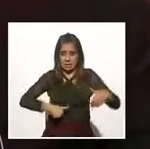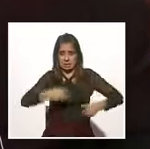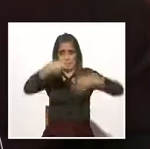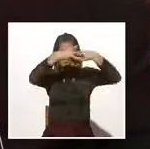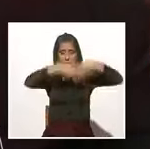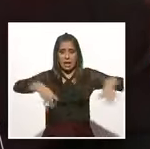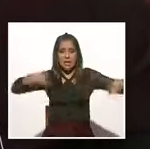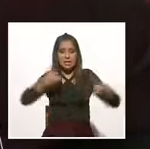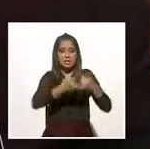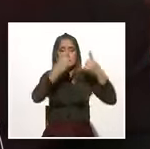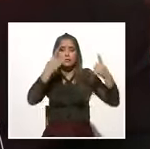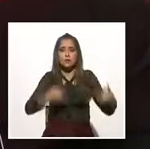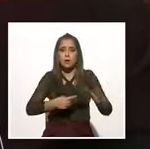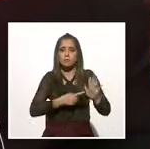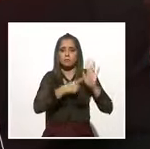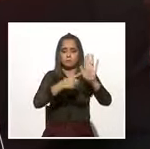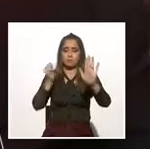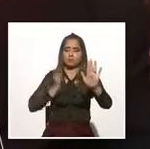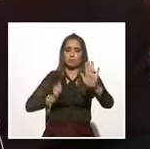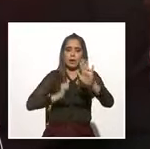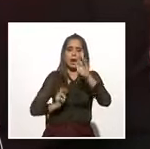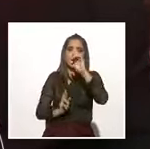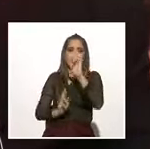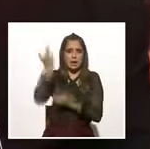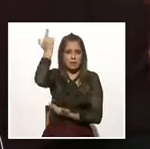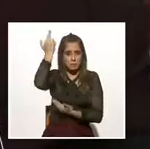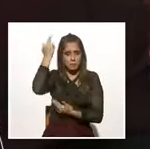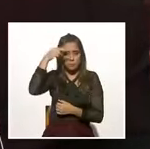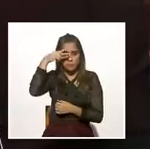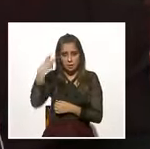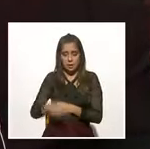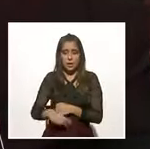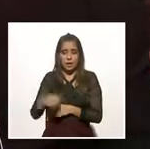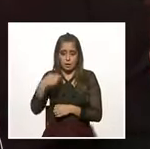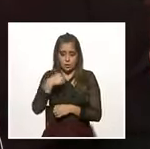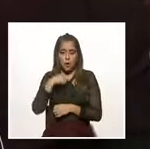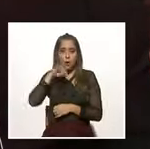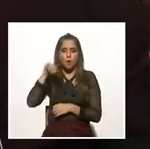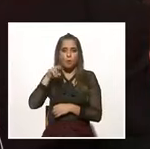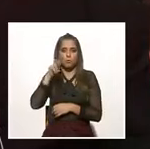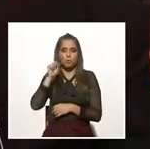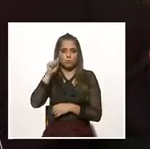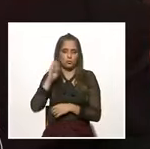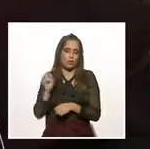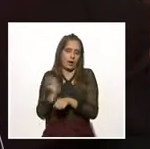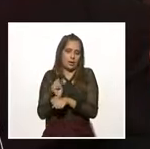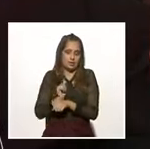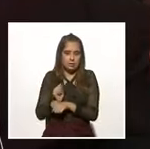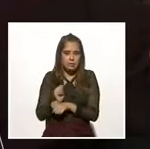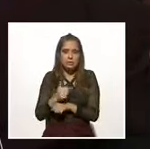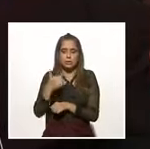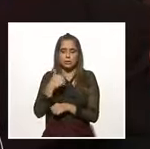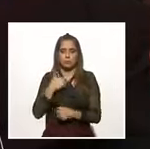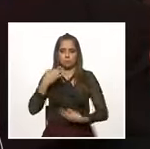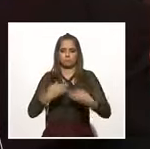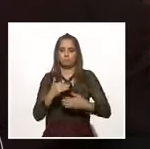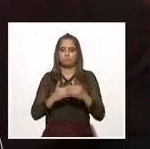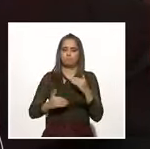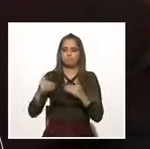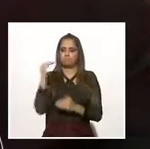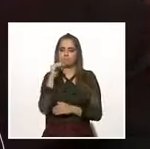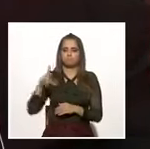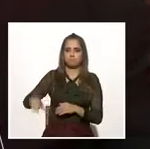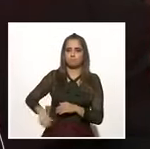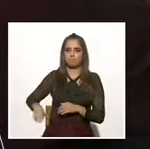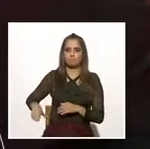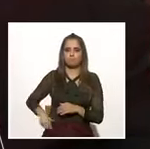bella una época de la Revolución Mexicana. Mi personaje, don Justo Álvarez del Prado, un ministro de gobierno